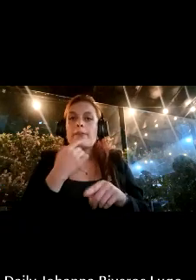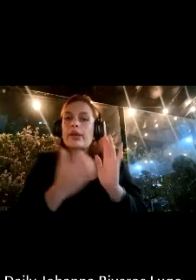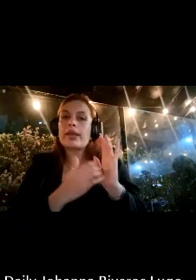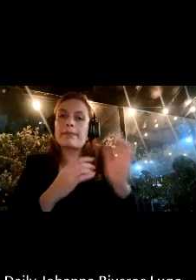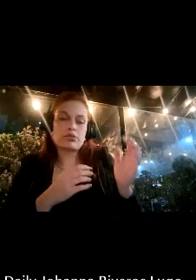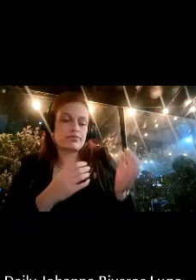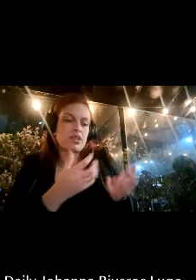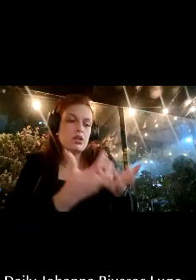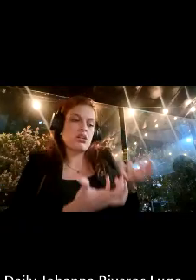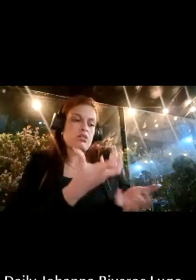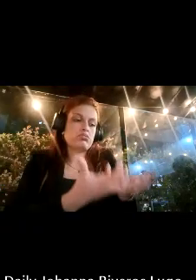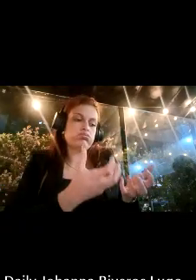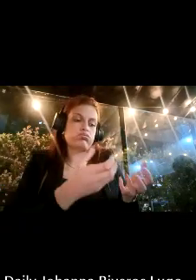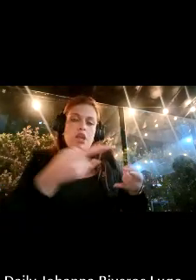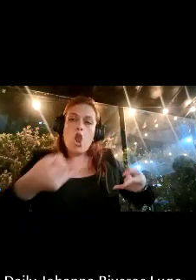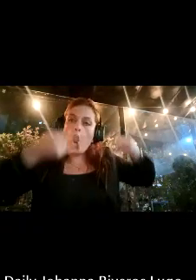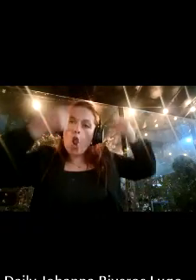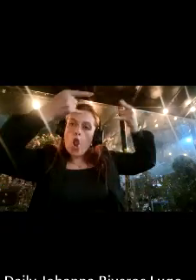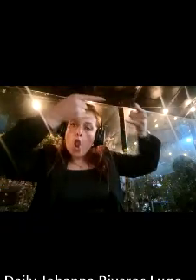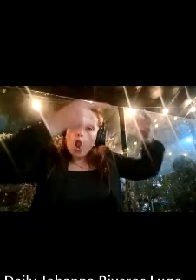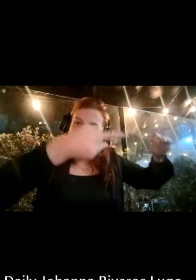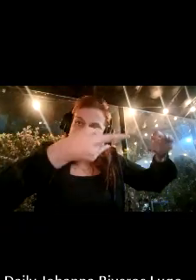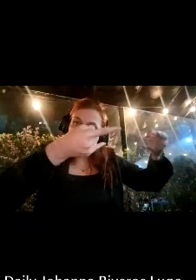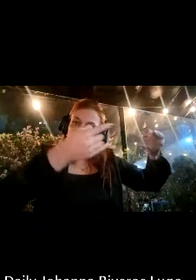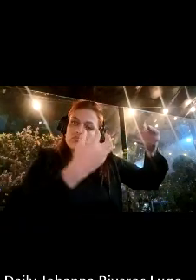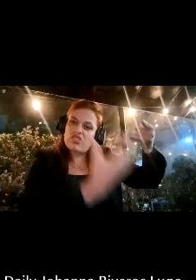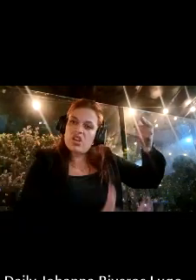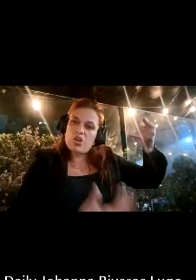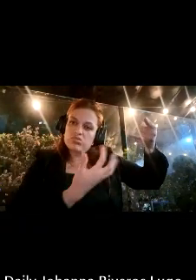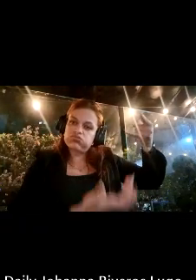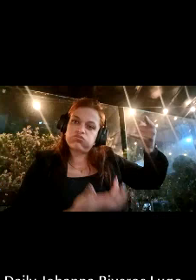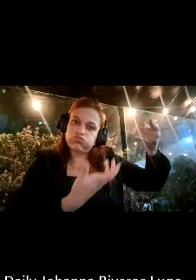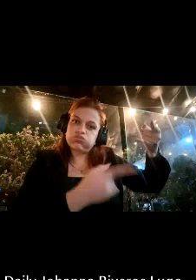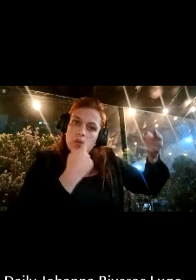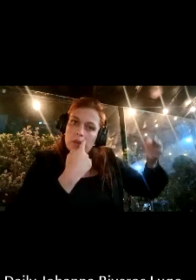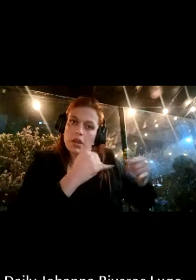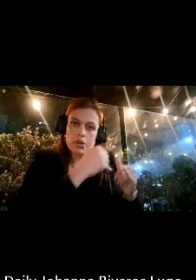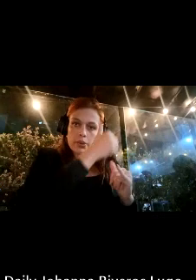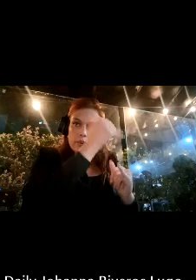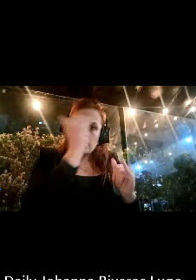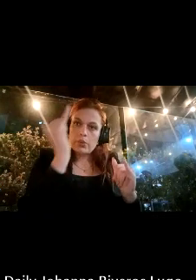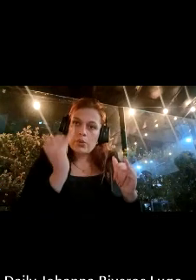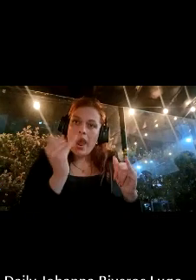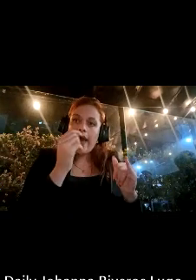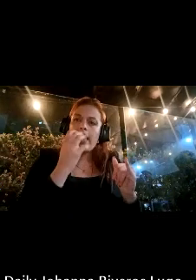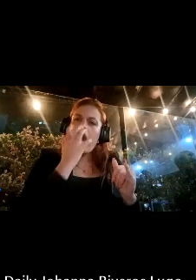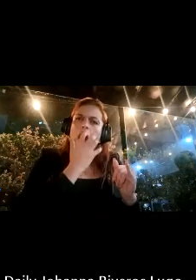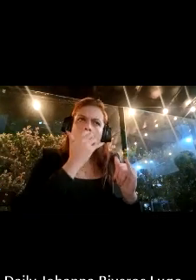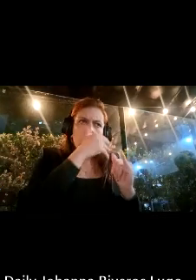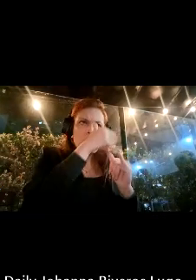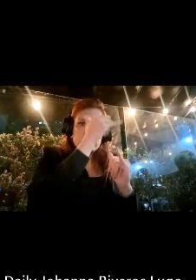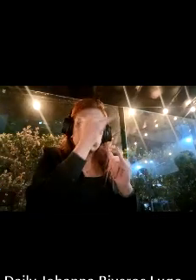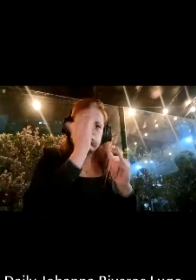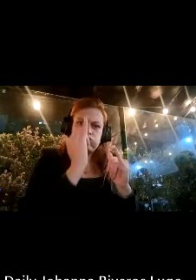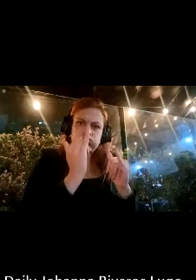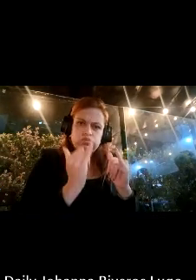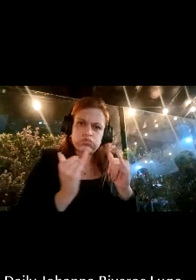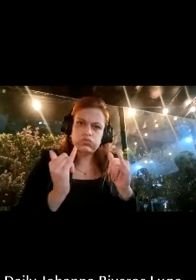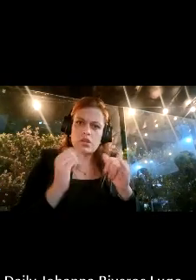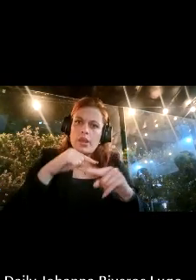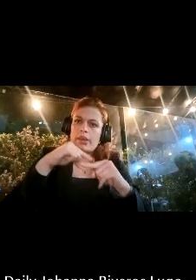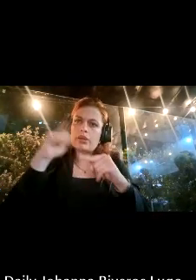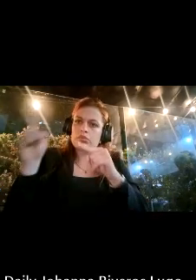Y un cilindro que básicamente es el principio de funcionamiento de los motores